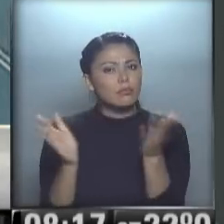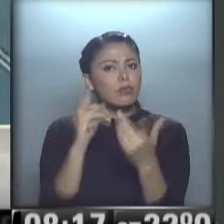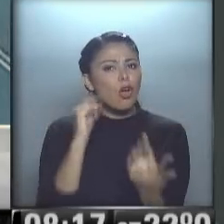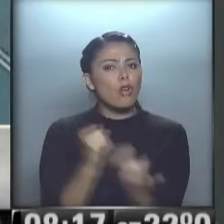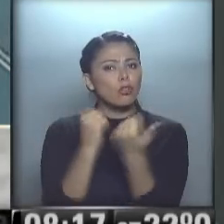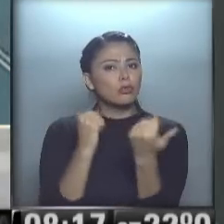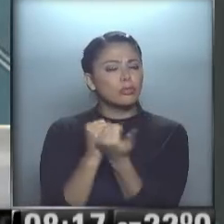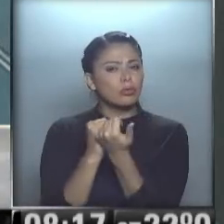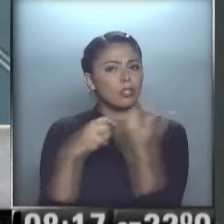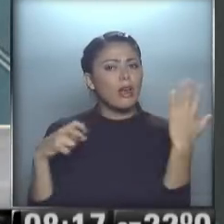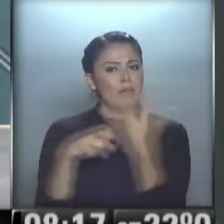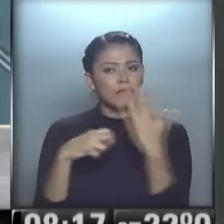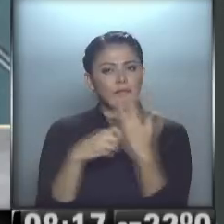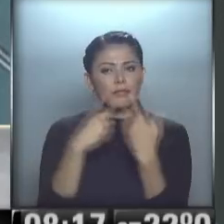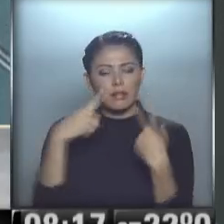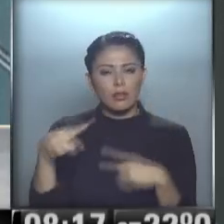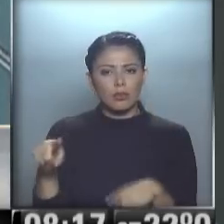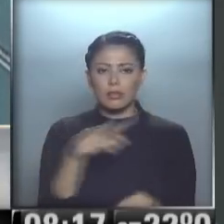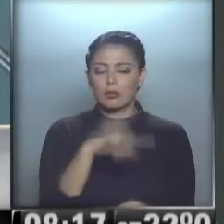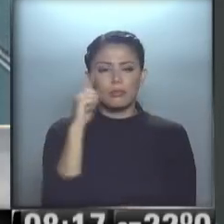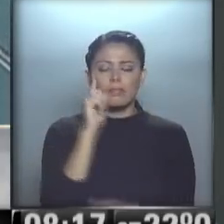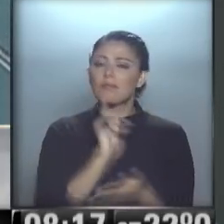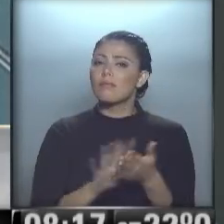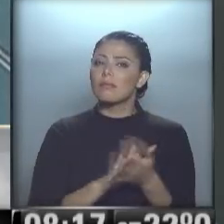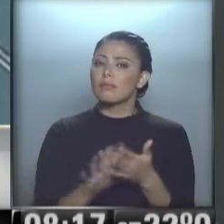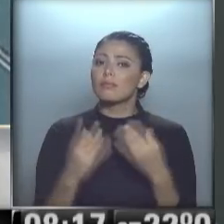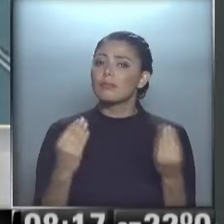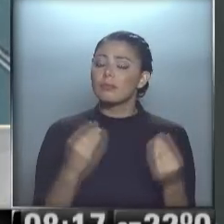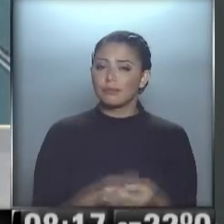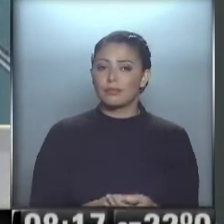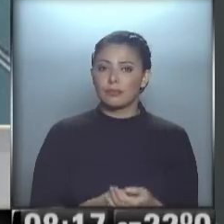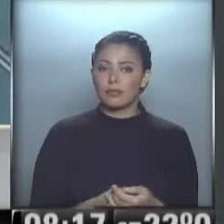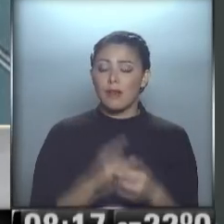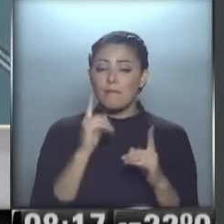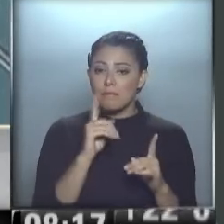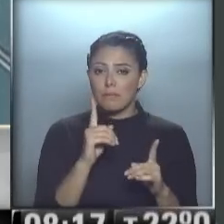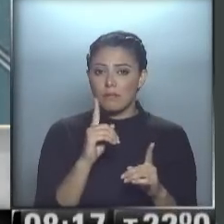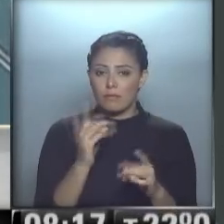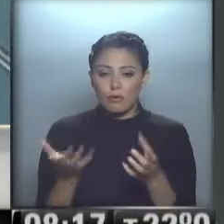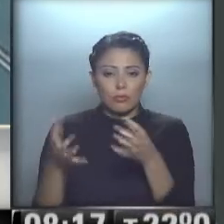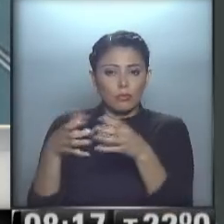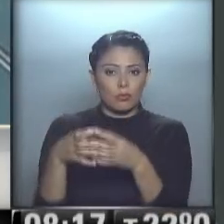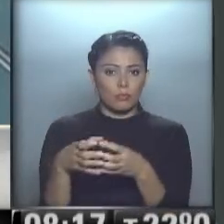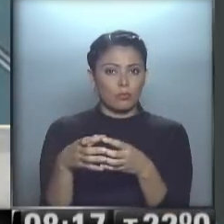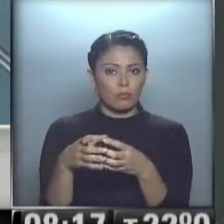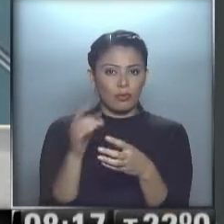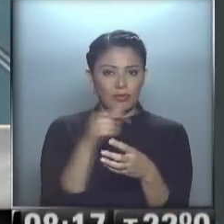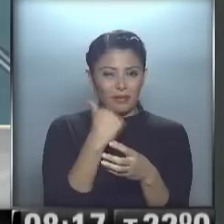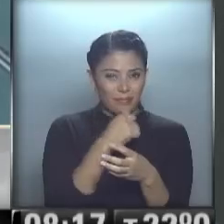fiscalización de estos bienes que se consideran sensibles porque son aquellos que forman parte